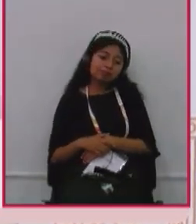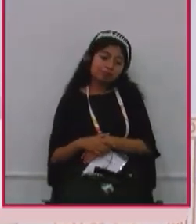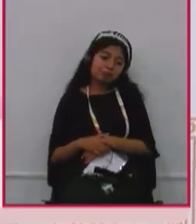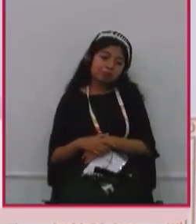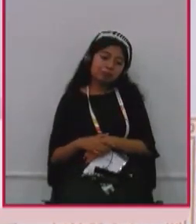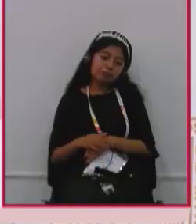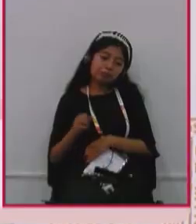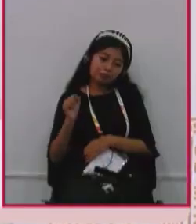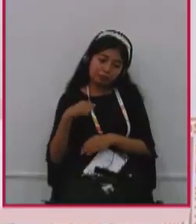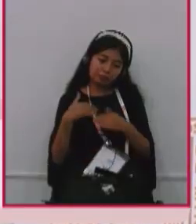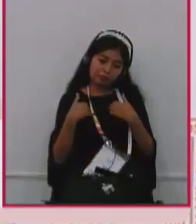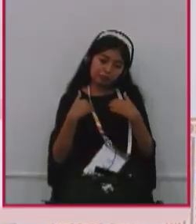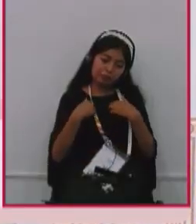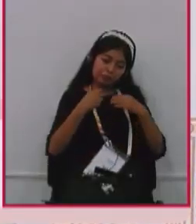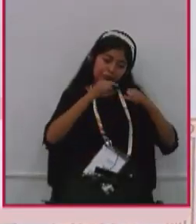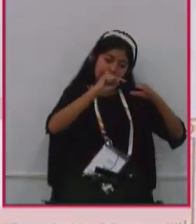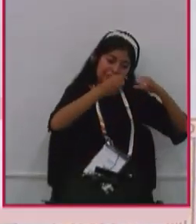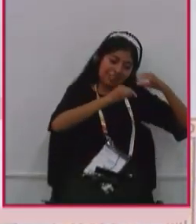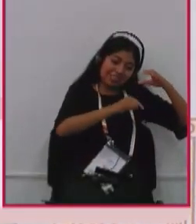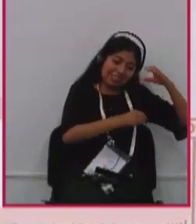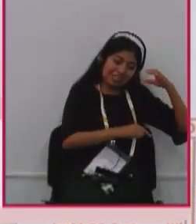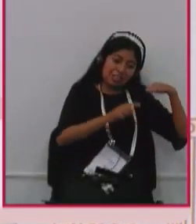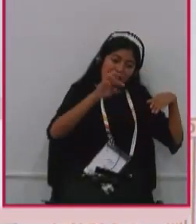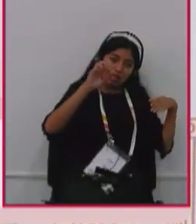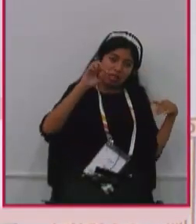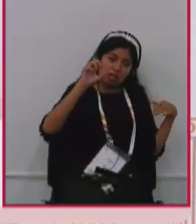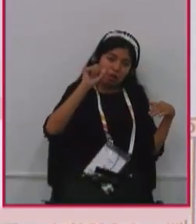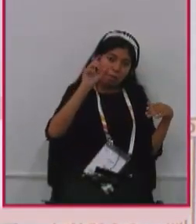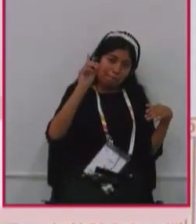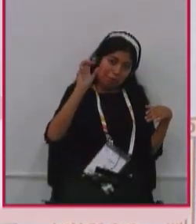Teníamos perforaciones en algunos pads, pero no en todos.